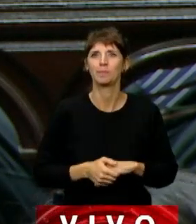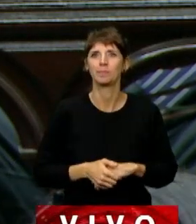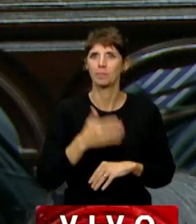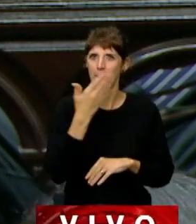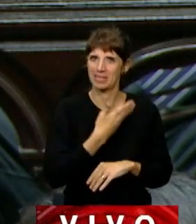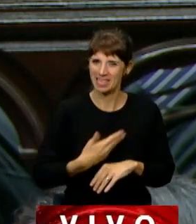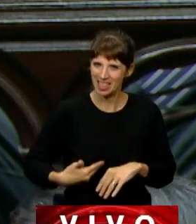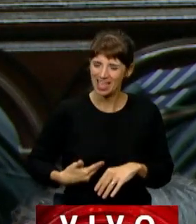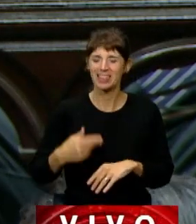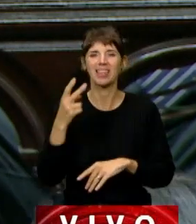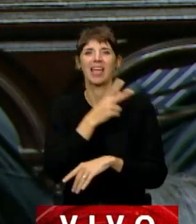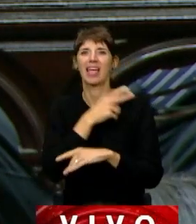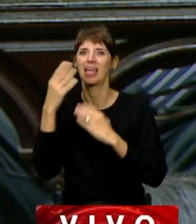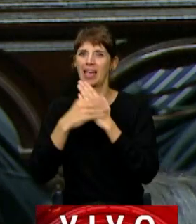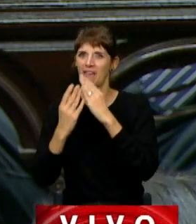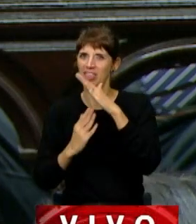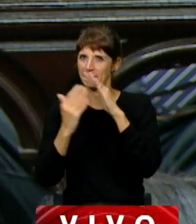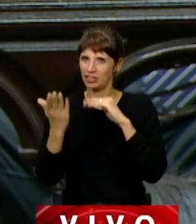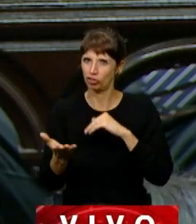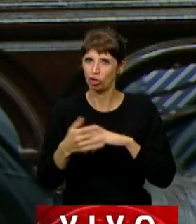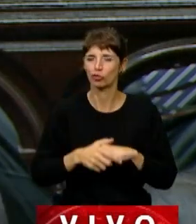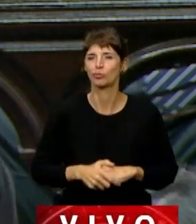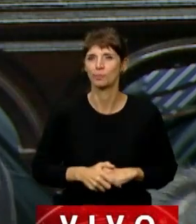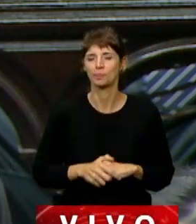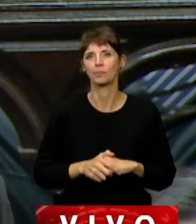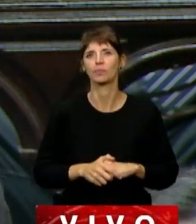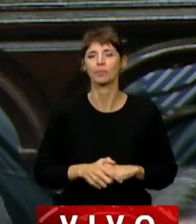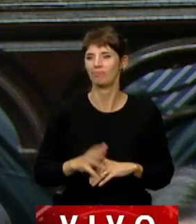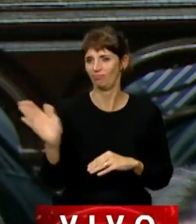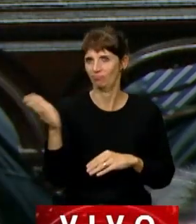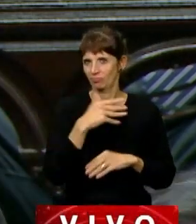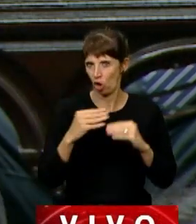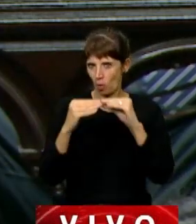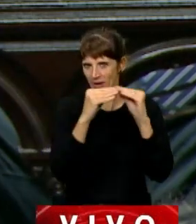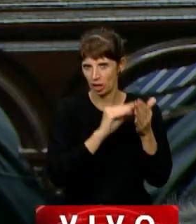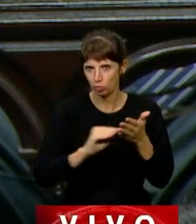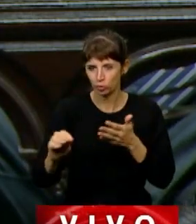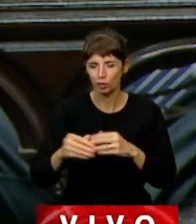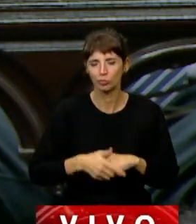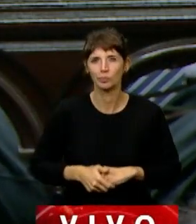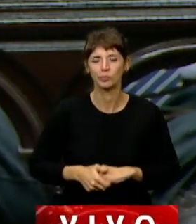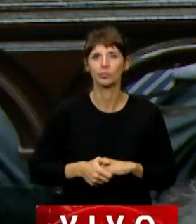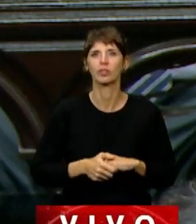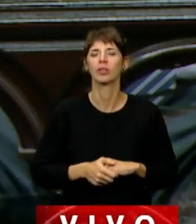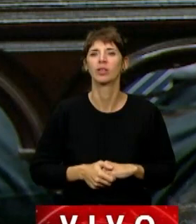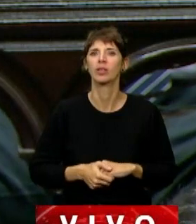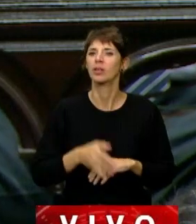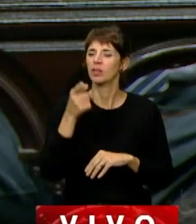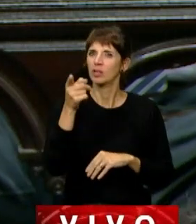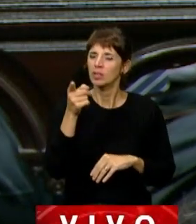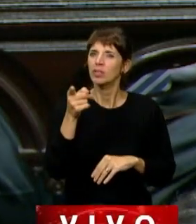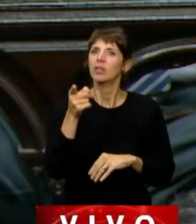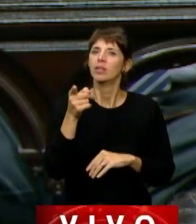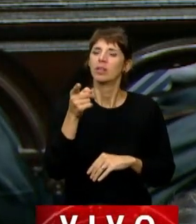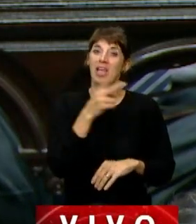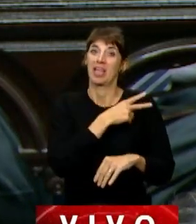señor presidente, señor jefe de gabinete y a todos nuestros colegas diputados. Usted es un jefe de gabinete